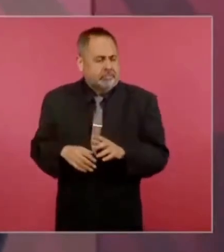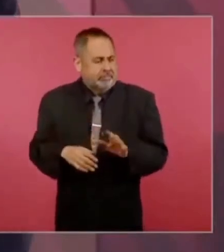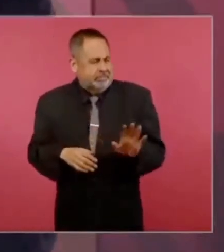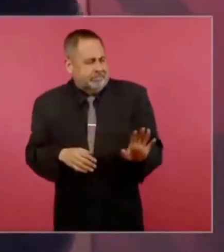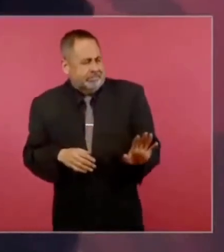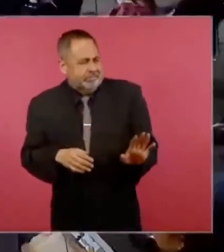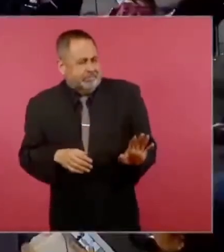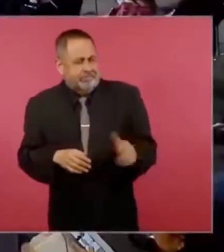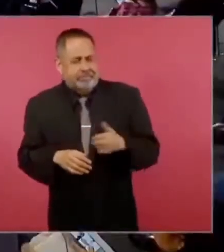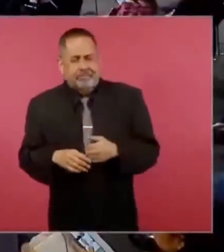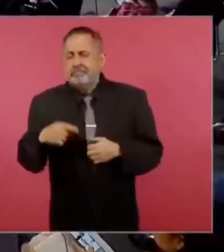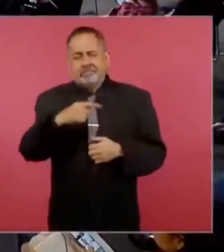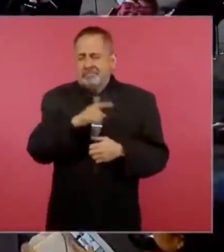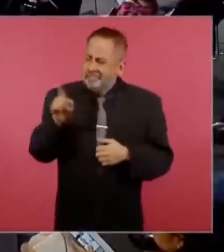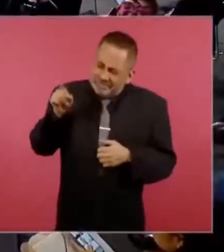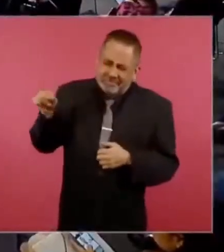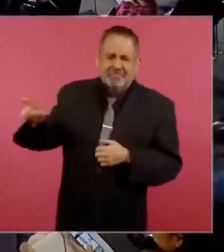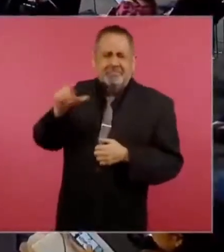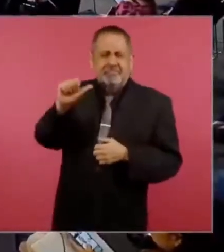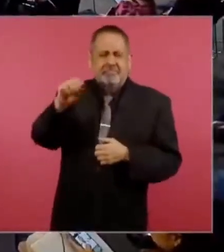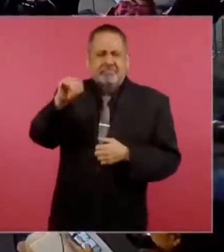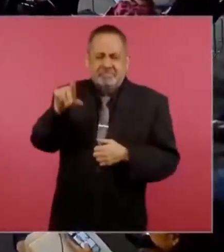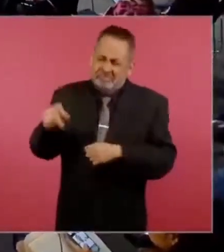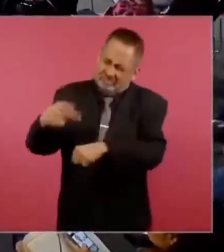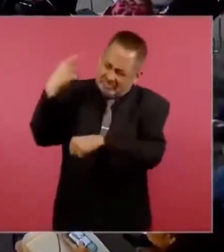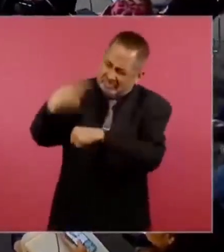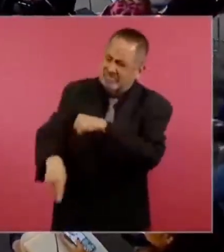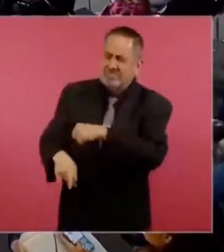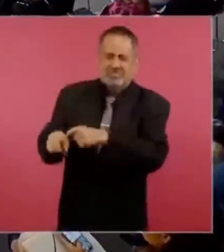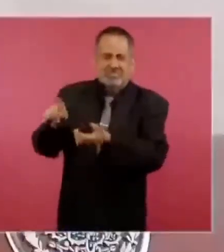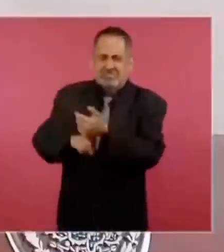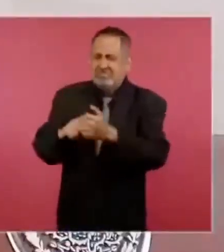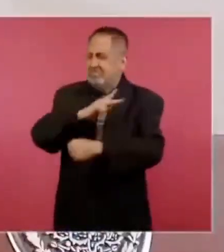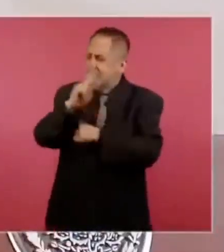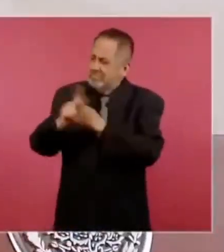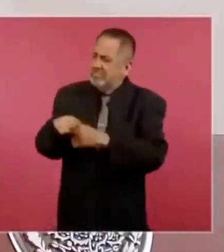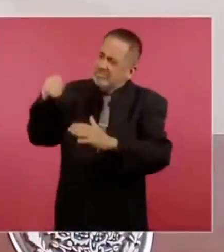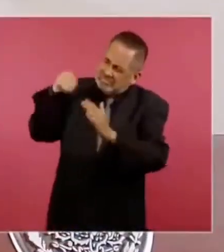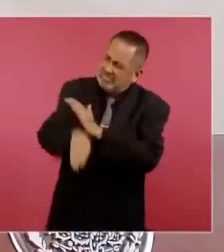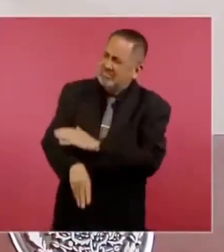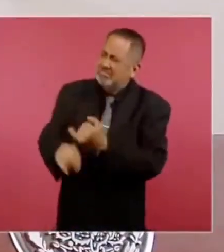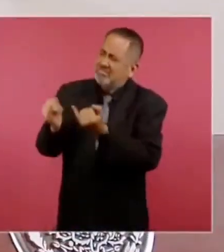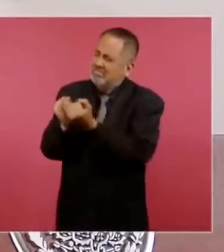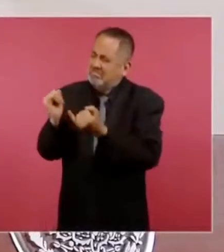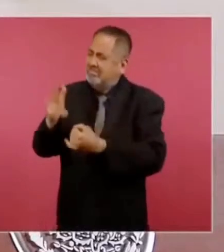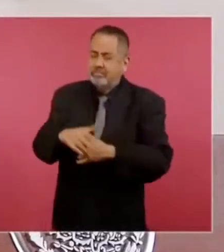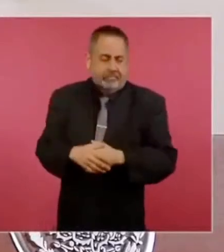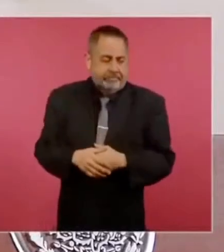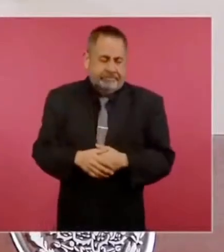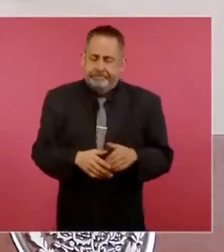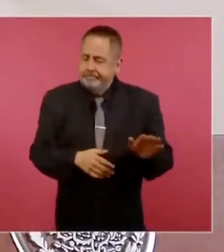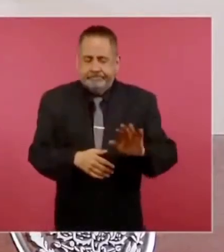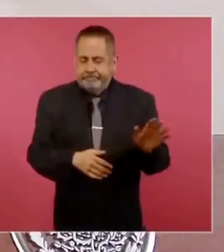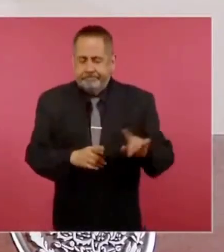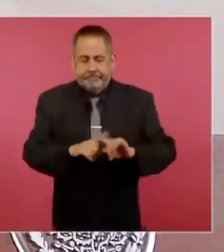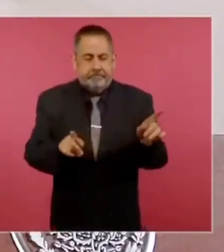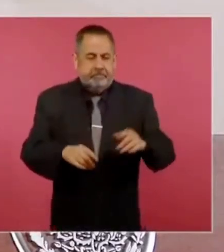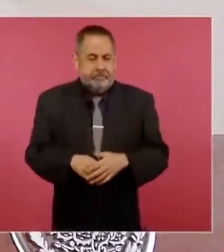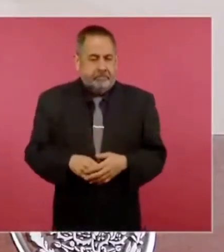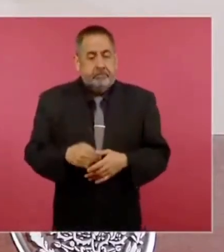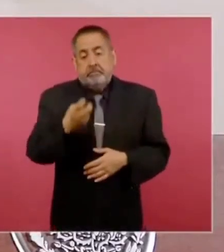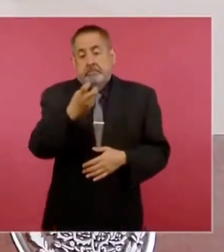reiteró la cantaleta de que yo era un peligro para ellos y para el país. Creo que al final esto último fue lo que